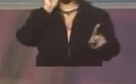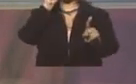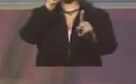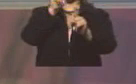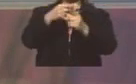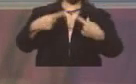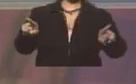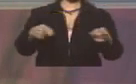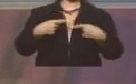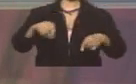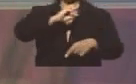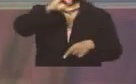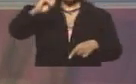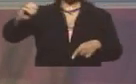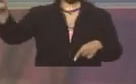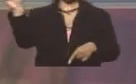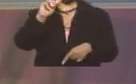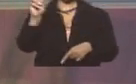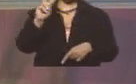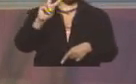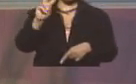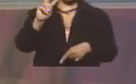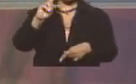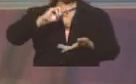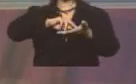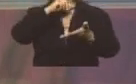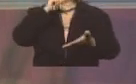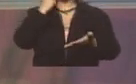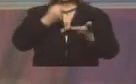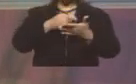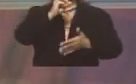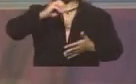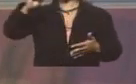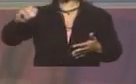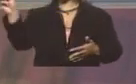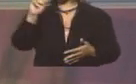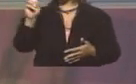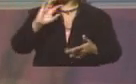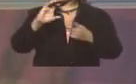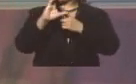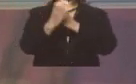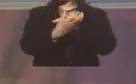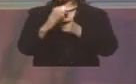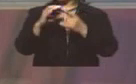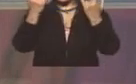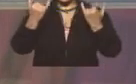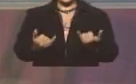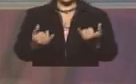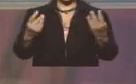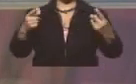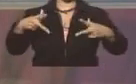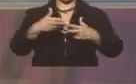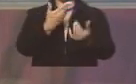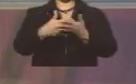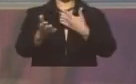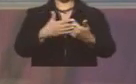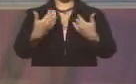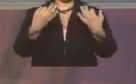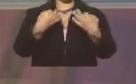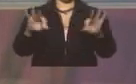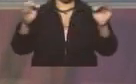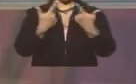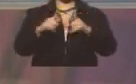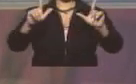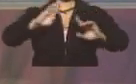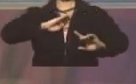y específicamente la música del oriente venezolano, y así se llama su programa, El Oriente Venezolano y su Cultura. Pero vamos a romper un poco el protocolo